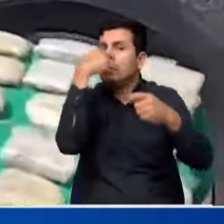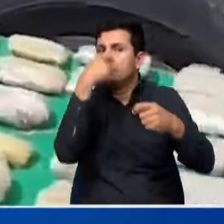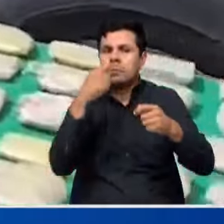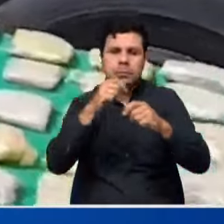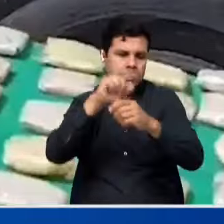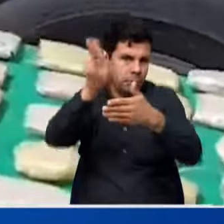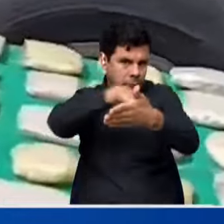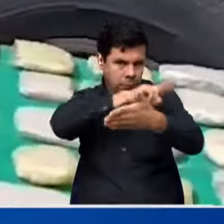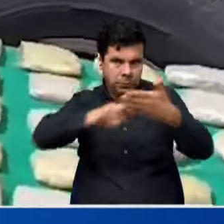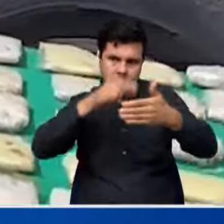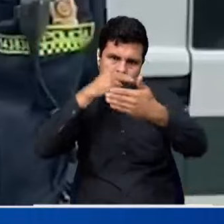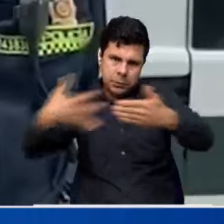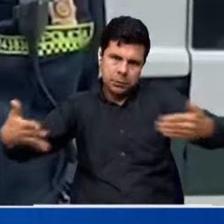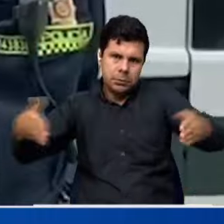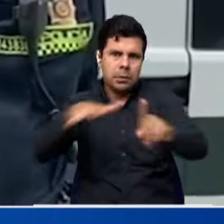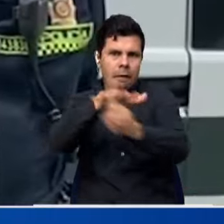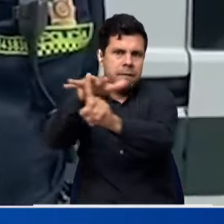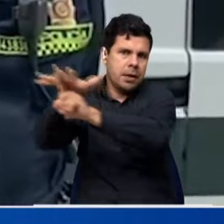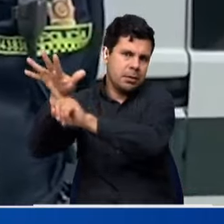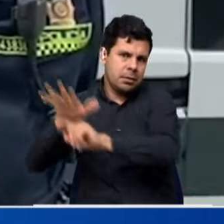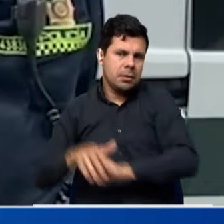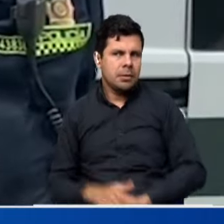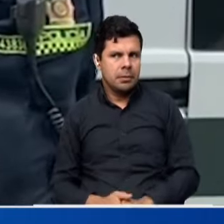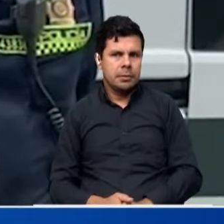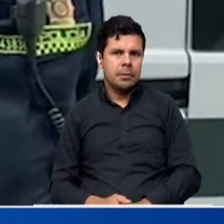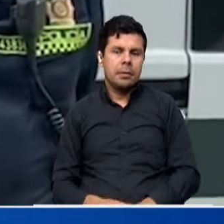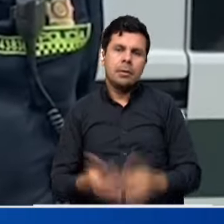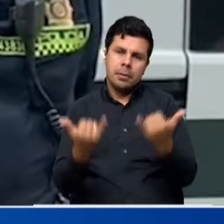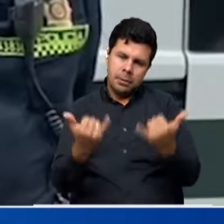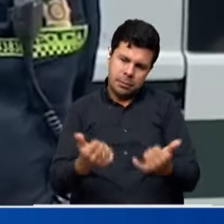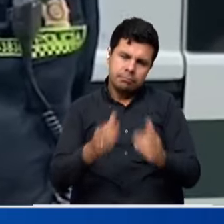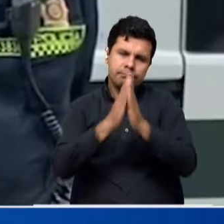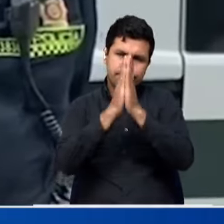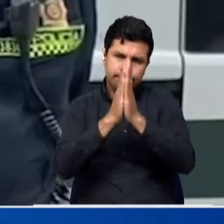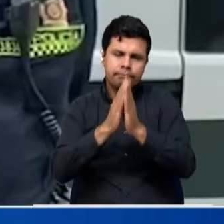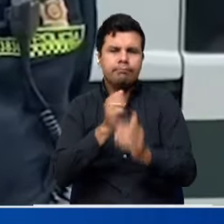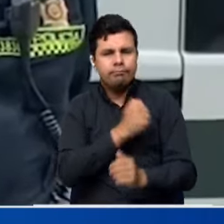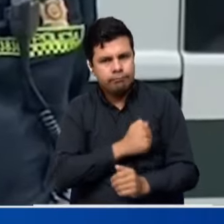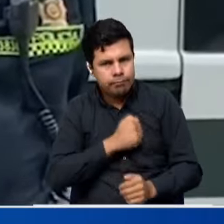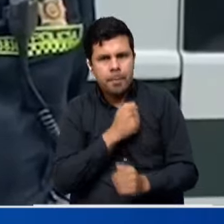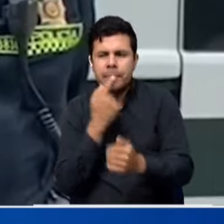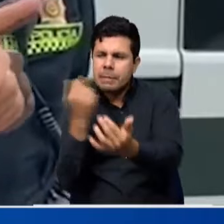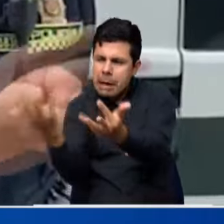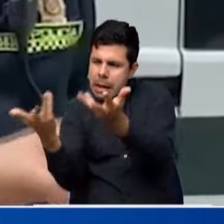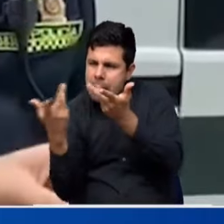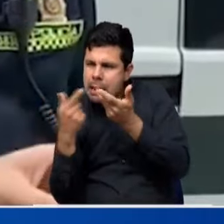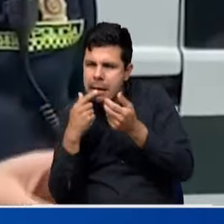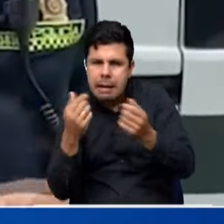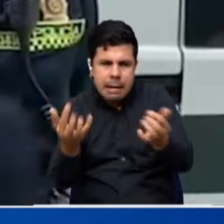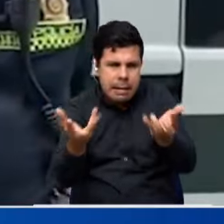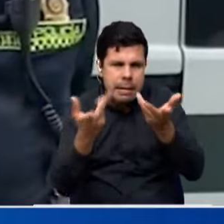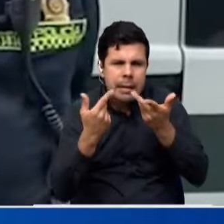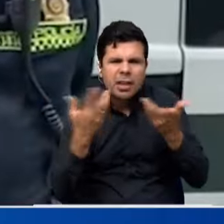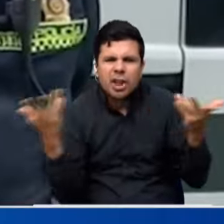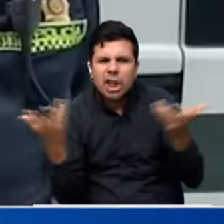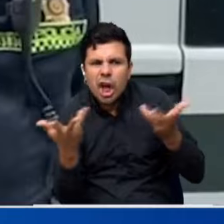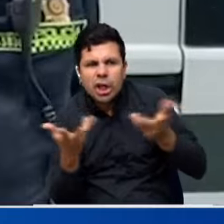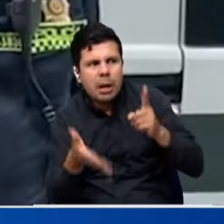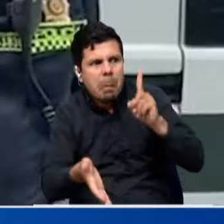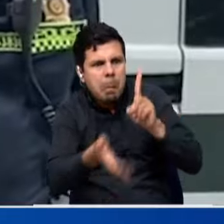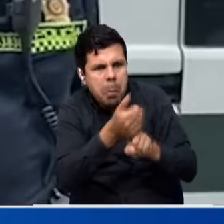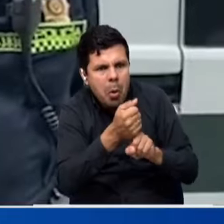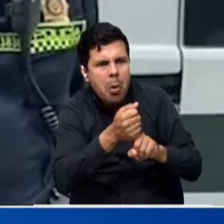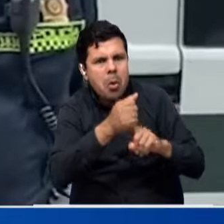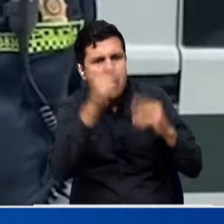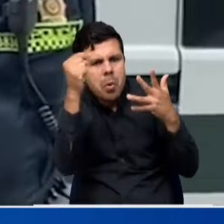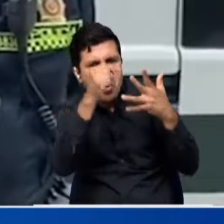sustancias ilícitas en la región. Por eso aquí la invitación es a que nos sigan brindando esta información que nos permite hacer estos